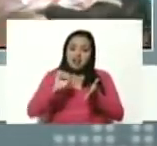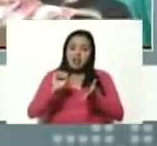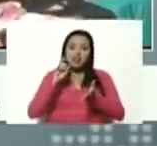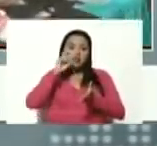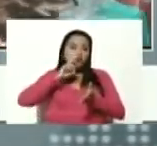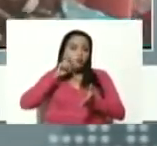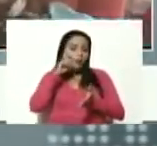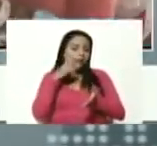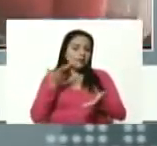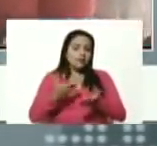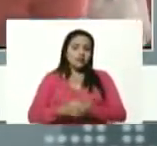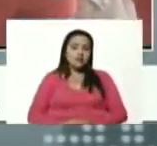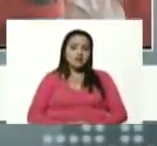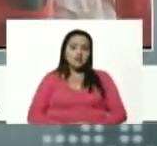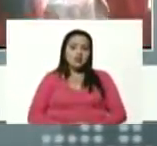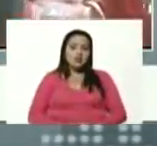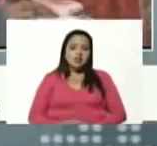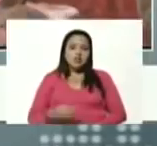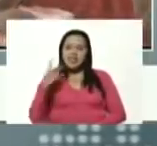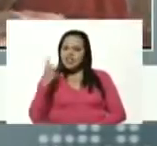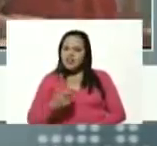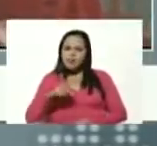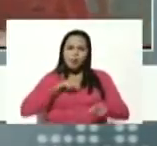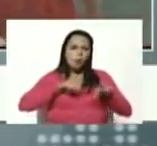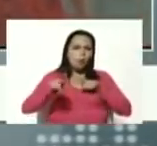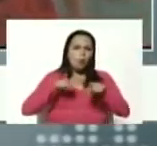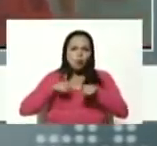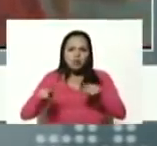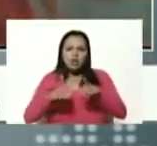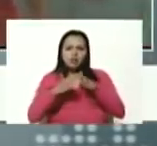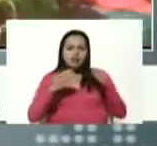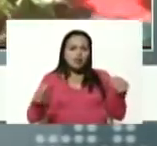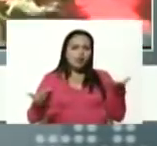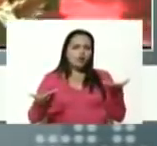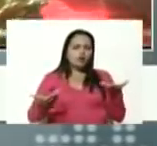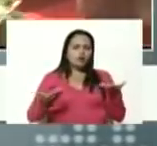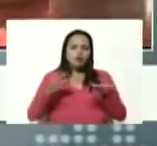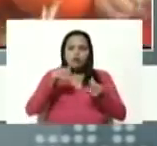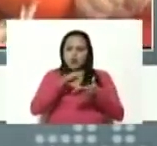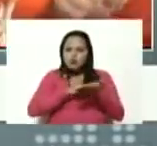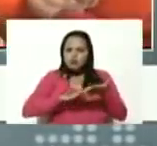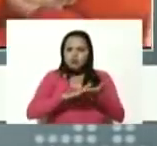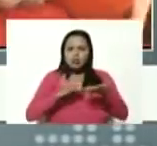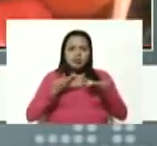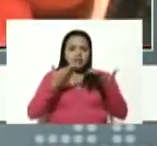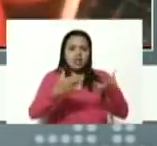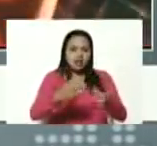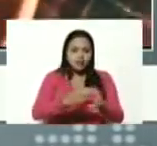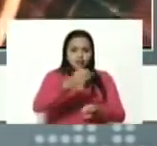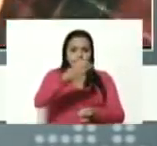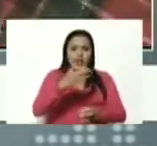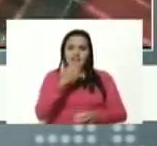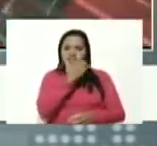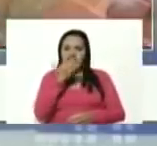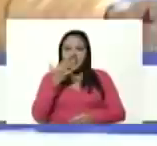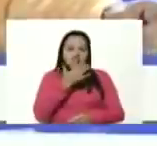Por eso todos tenemos que coordinar que las cosas funcionen, que le llegue el envase a Sasaima y no le falle. Lo